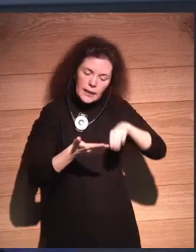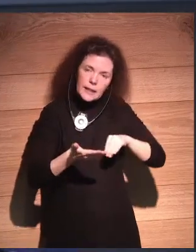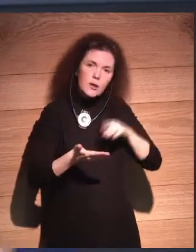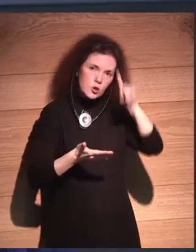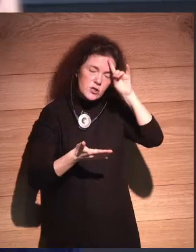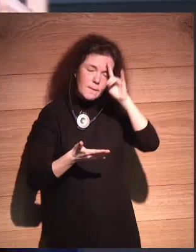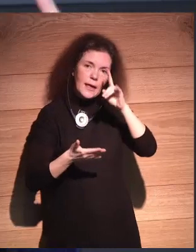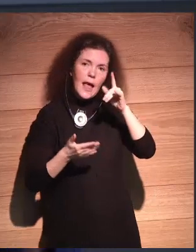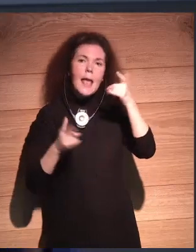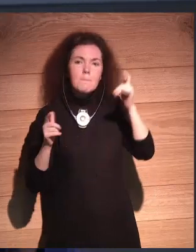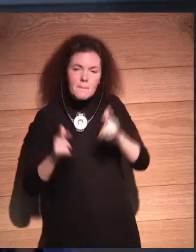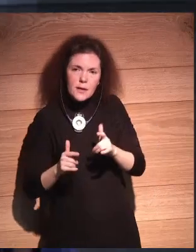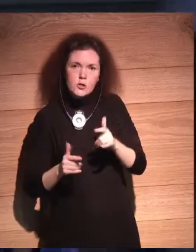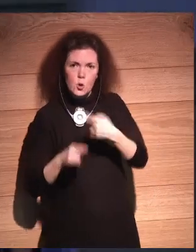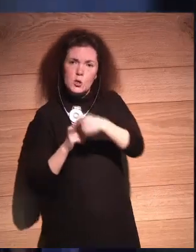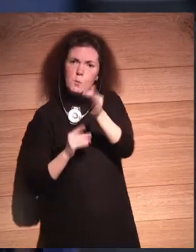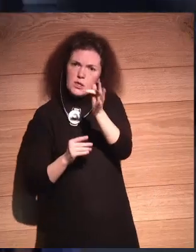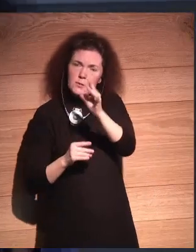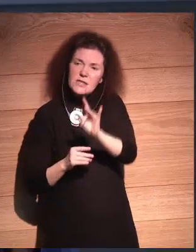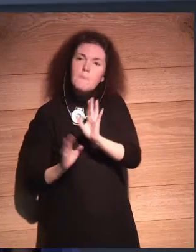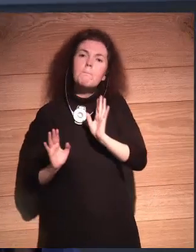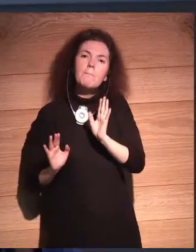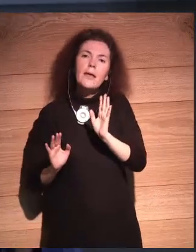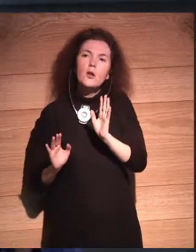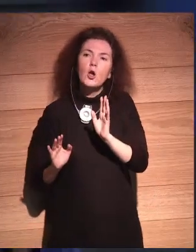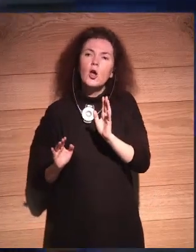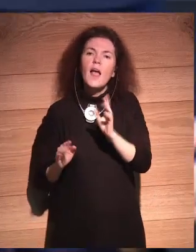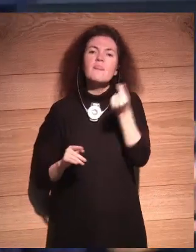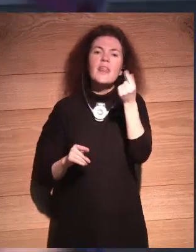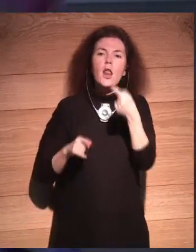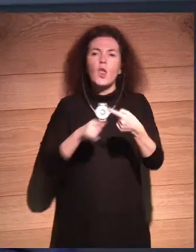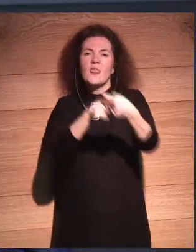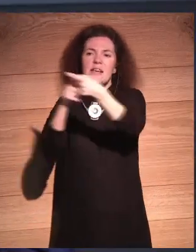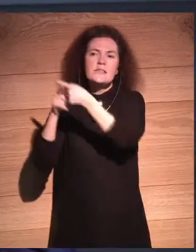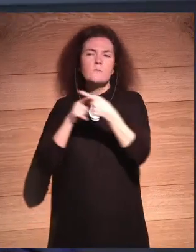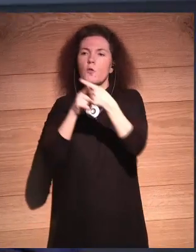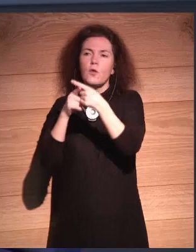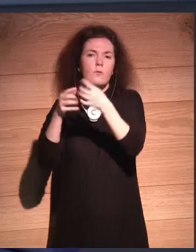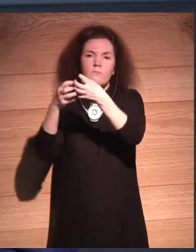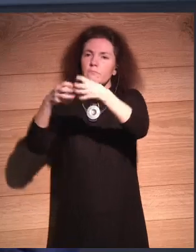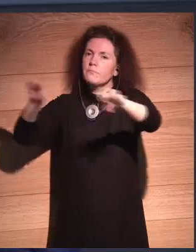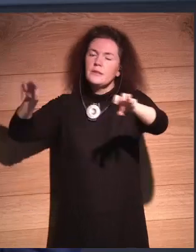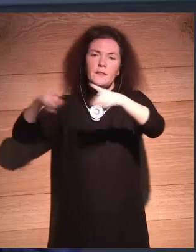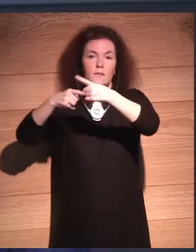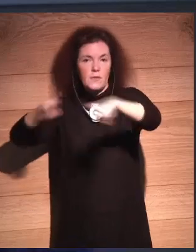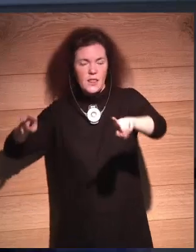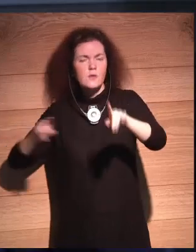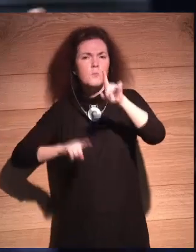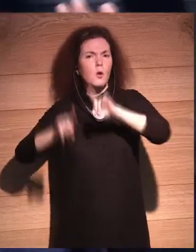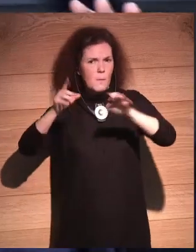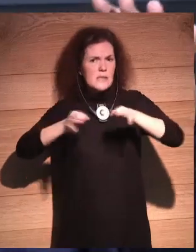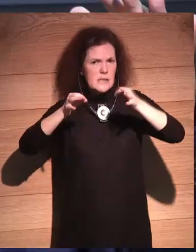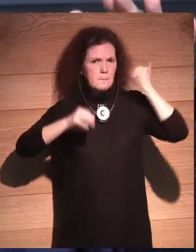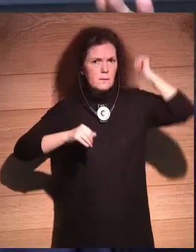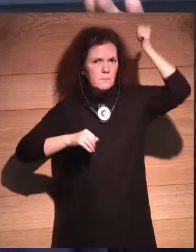buenas, pero ha habido una polarización de la distribución del dinero. Y esto es un problema que siempre ha